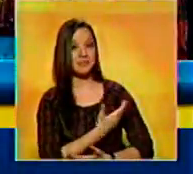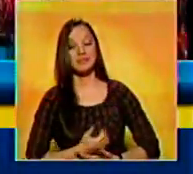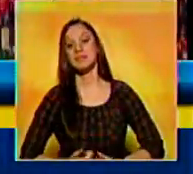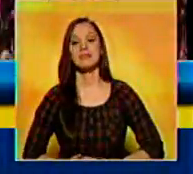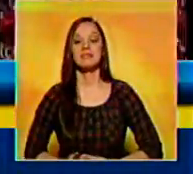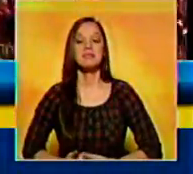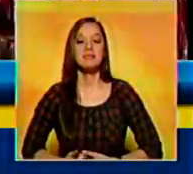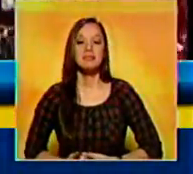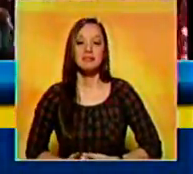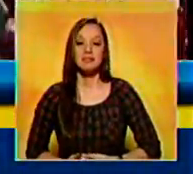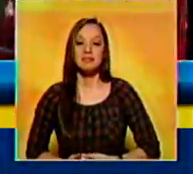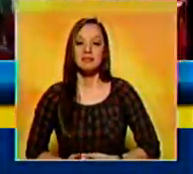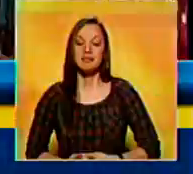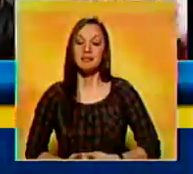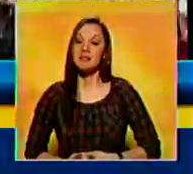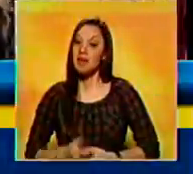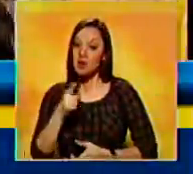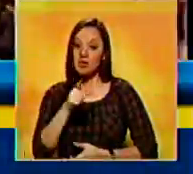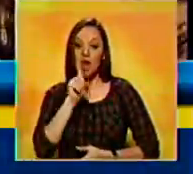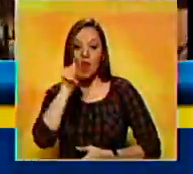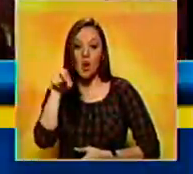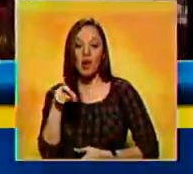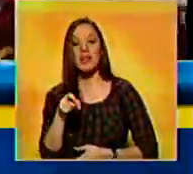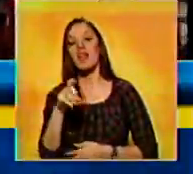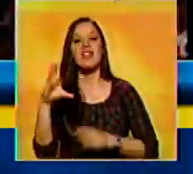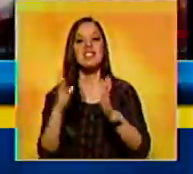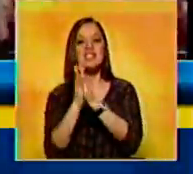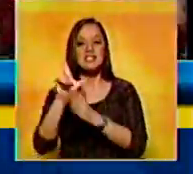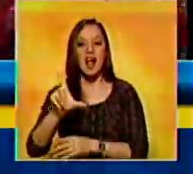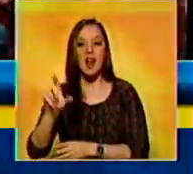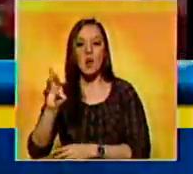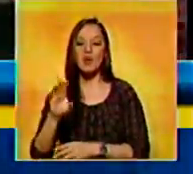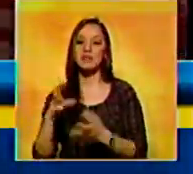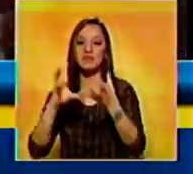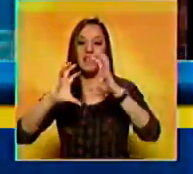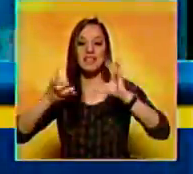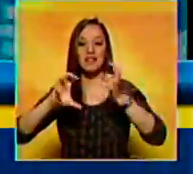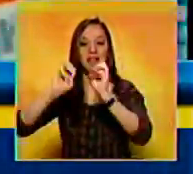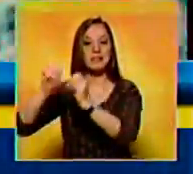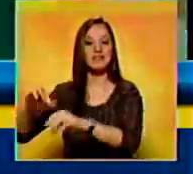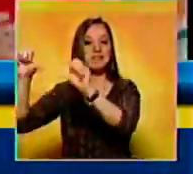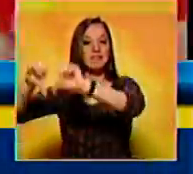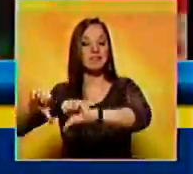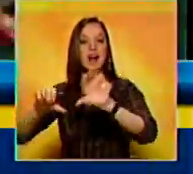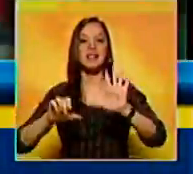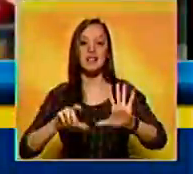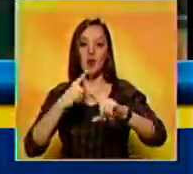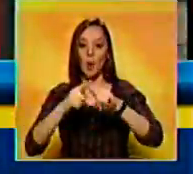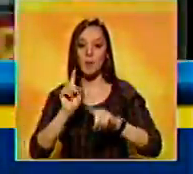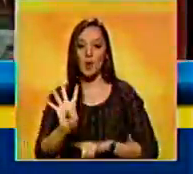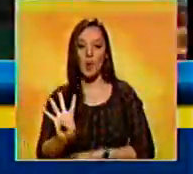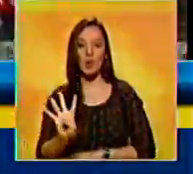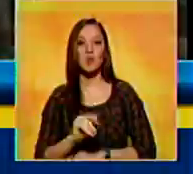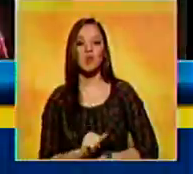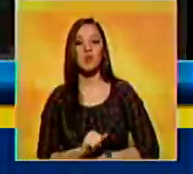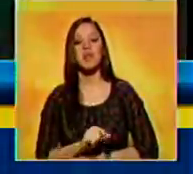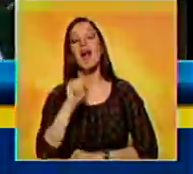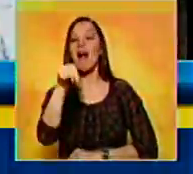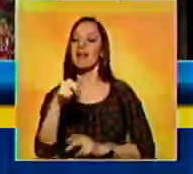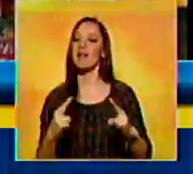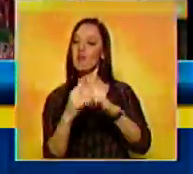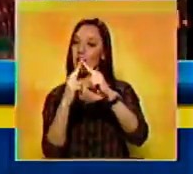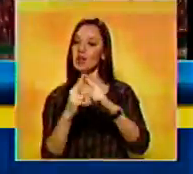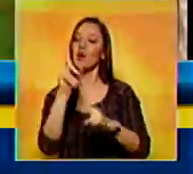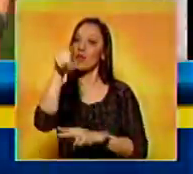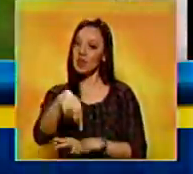la derecha para que los Cardenales de San Luis dejaran en el terreno a los Gigantes de San Francisco con pizarra final de 5-4. En este encuentro también